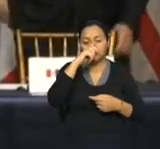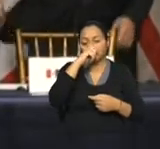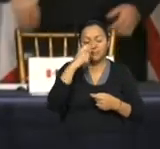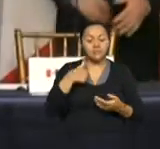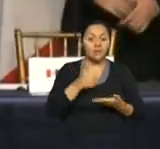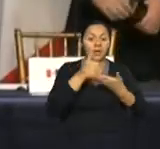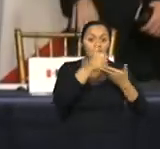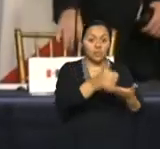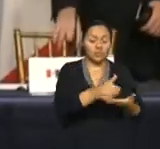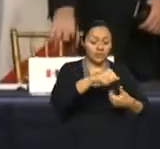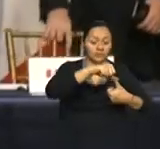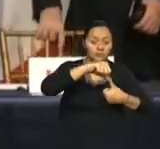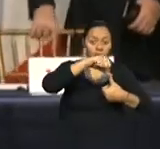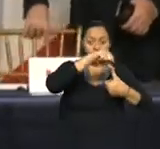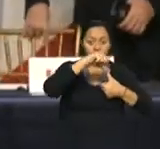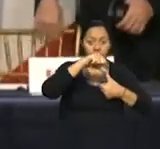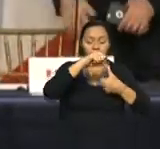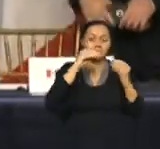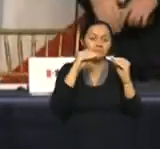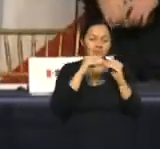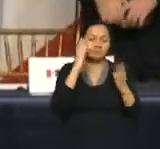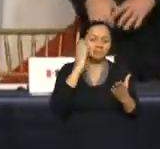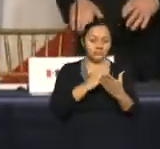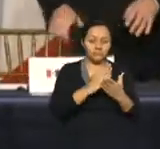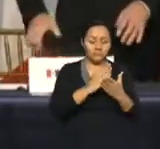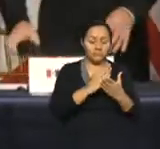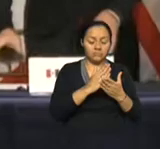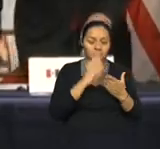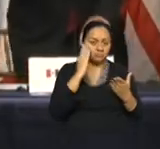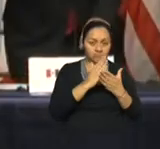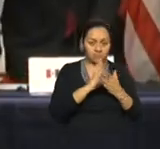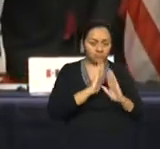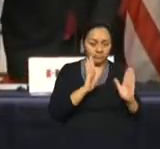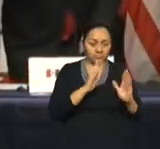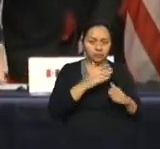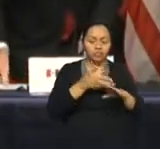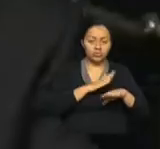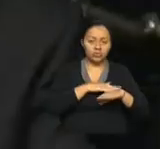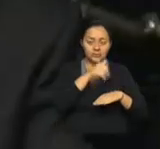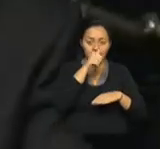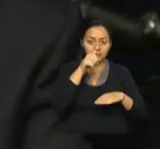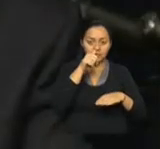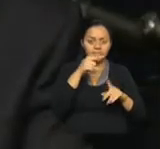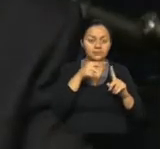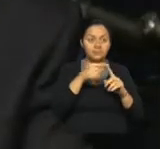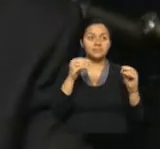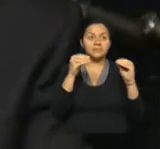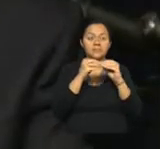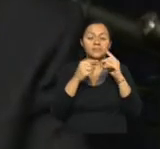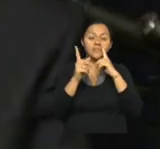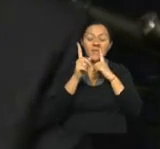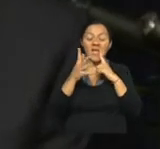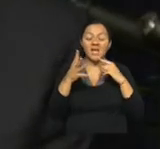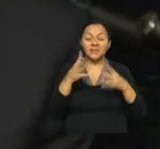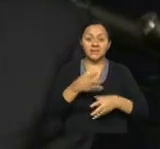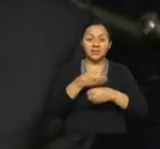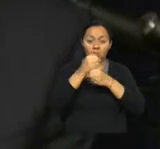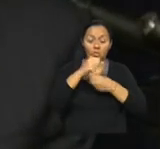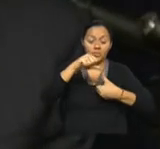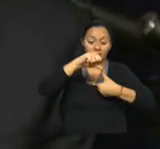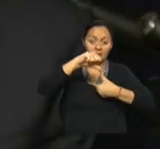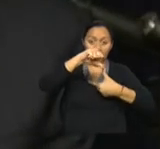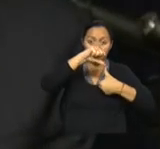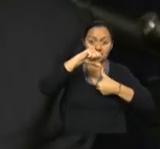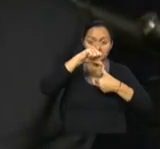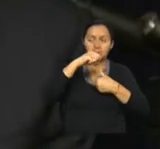Centroamérica, pero prometió blindar la frontera a las drogas y la migración ilegal. La seguridad en América Central